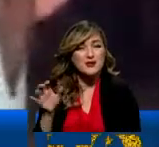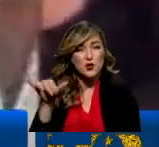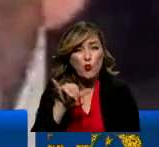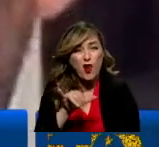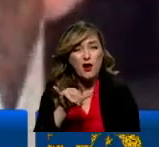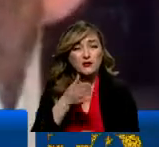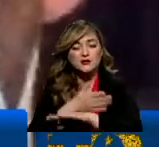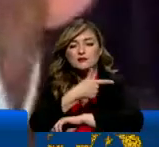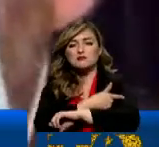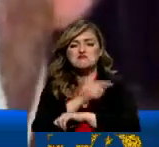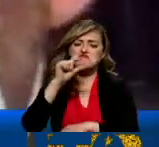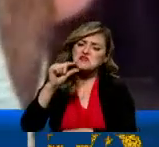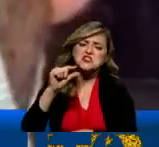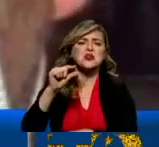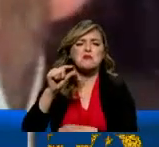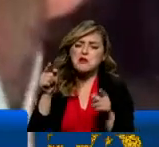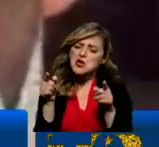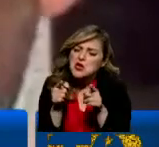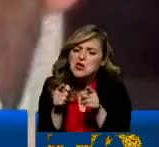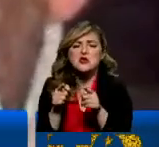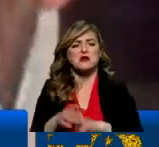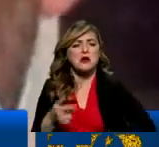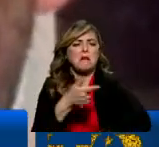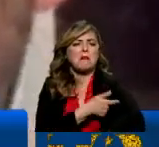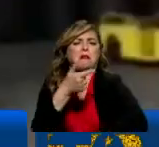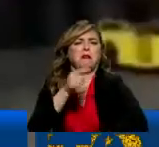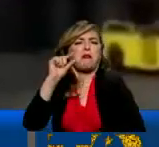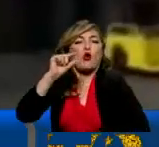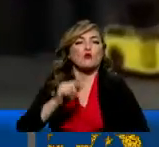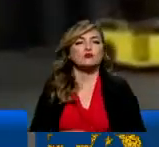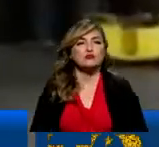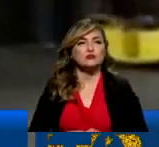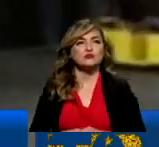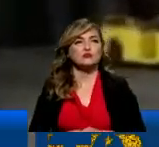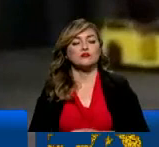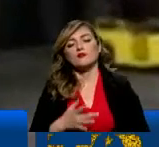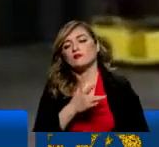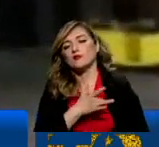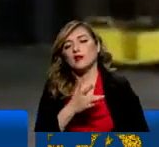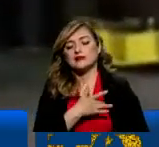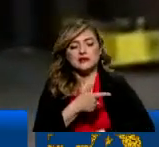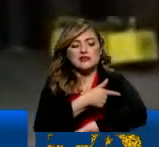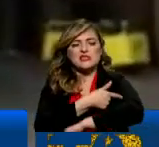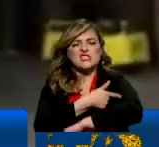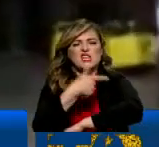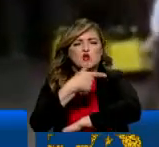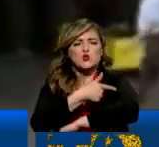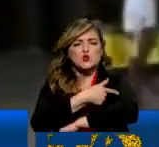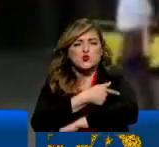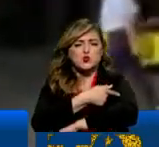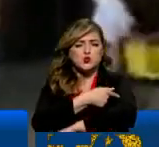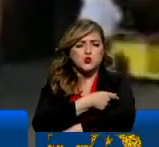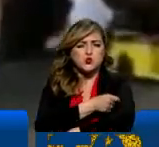Es finita, pequeña, sientes un pequeño pinchazo. Sabes que sí sientes un poco de un líquido, pero no sentí que estaba a